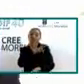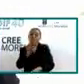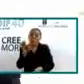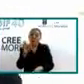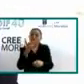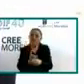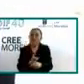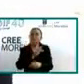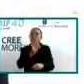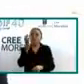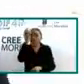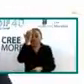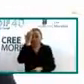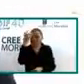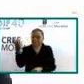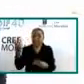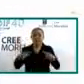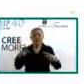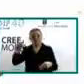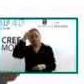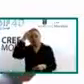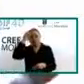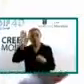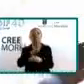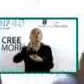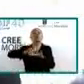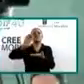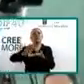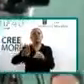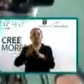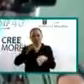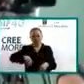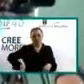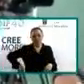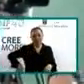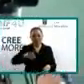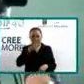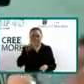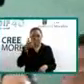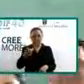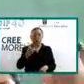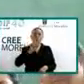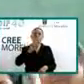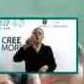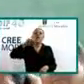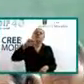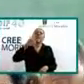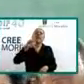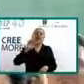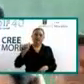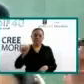esas personas. Porque la discapacidad, como aquí se dijo y lo expresó Márgara Millán, no te